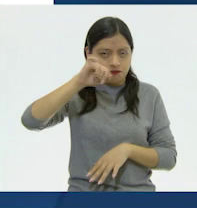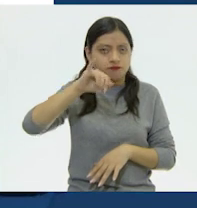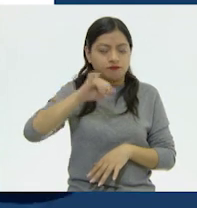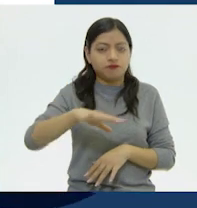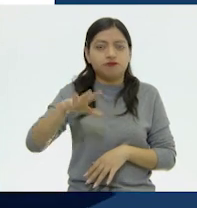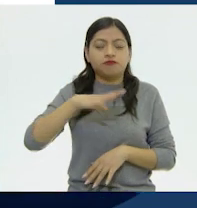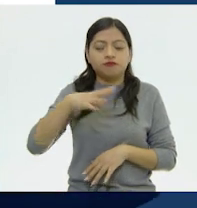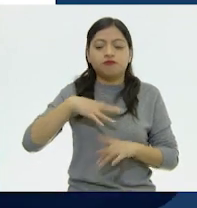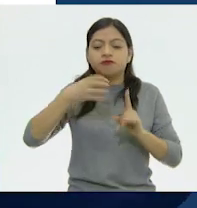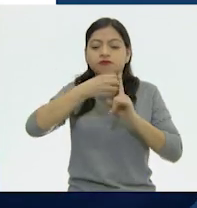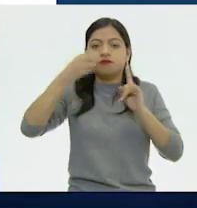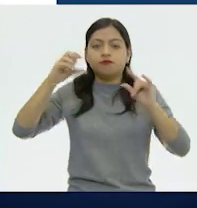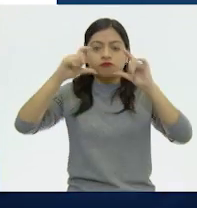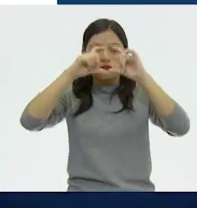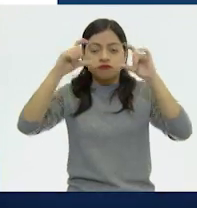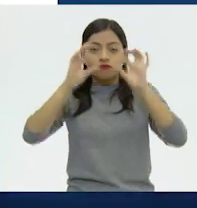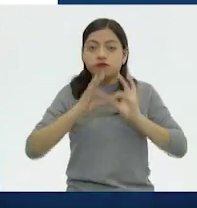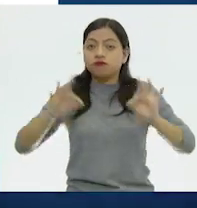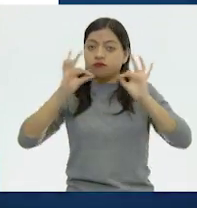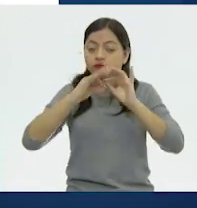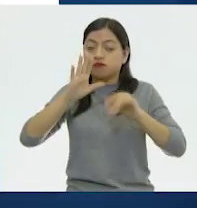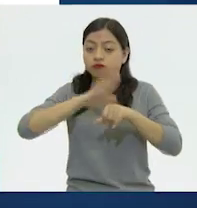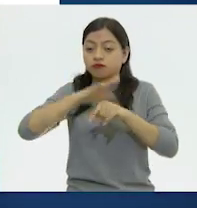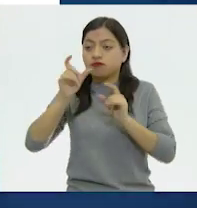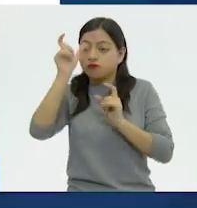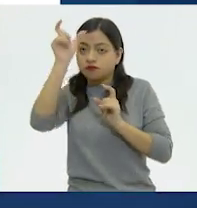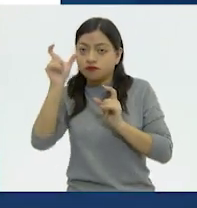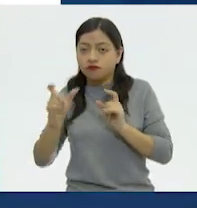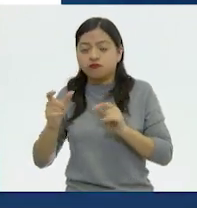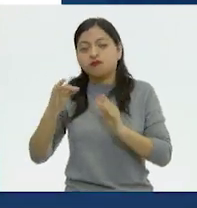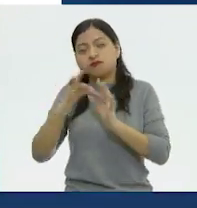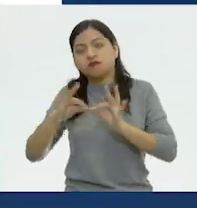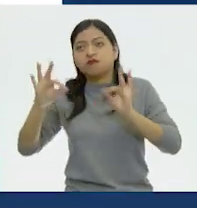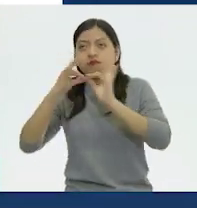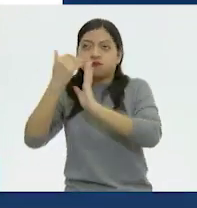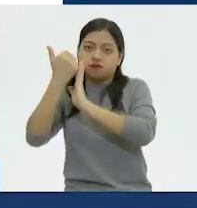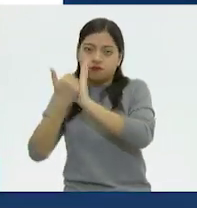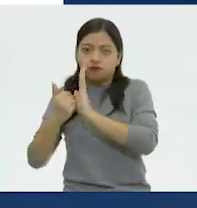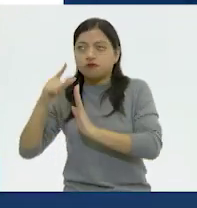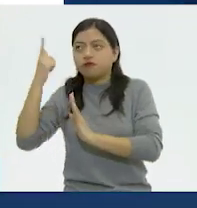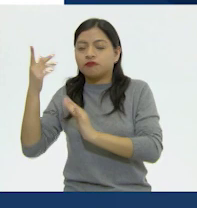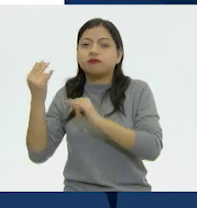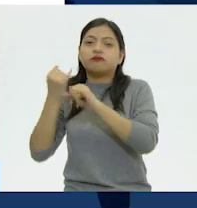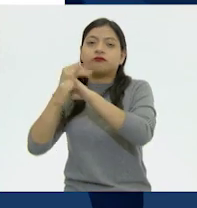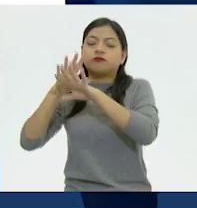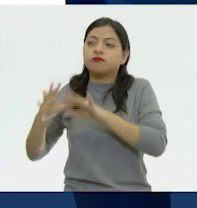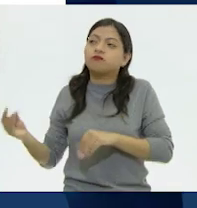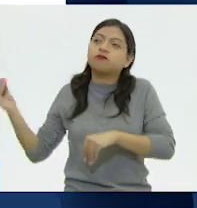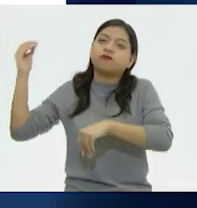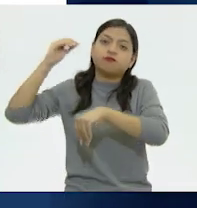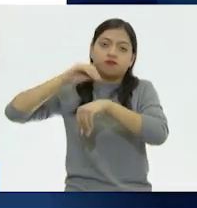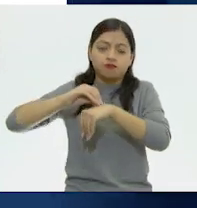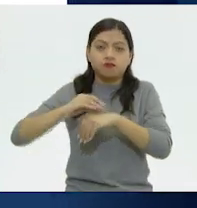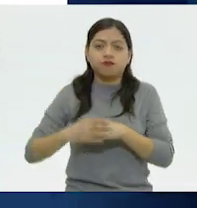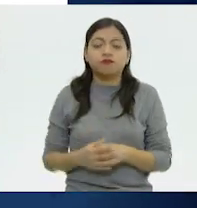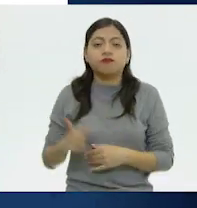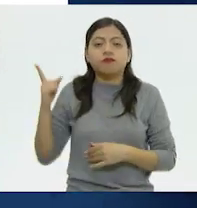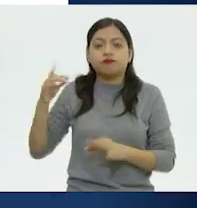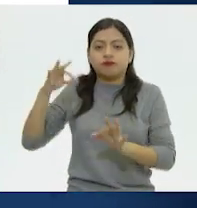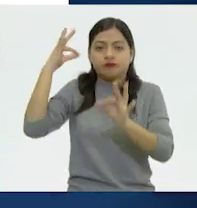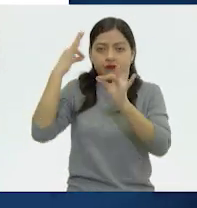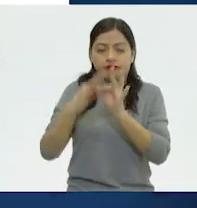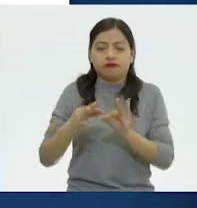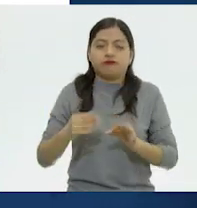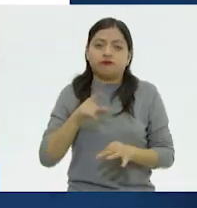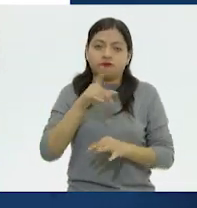una jerarquización de ideas, las principales, las secundarias e información complementaria. Es concisa y